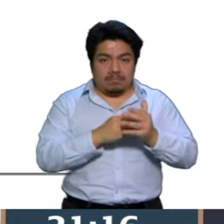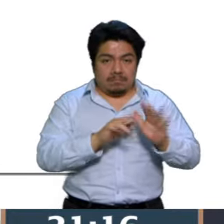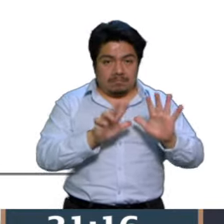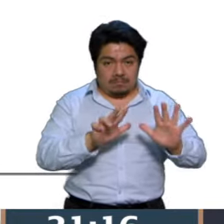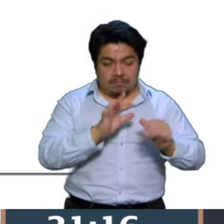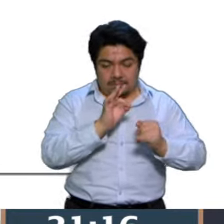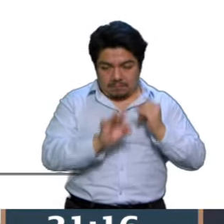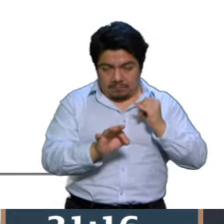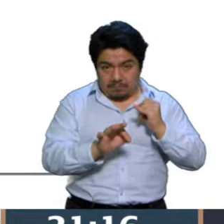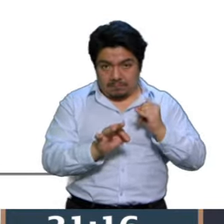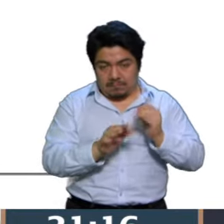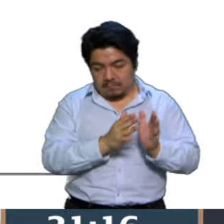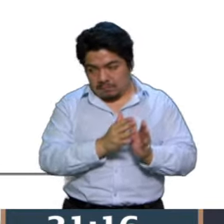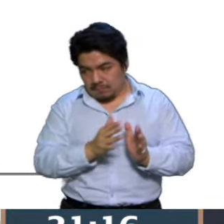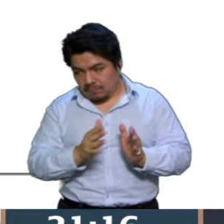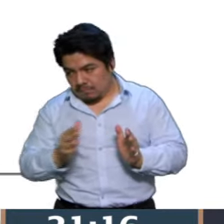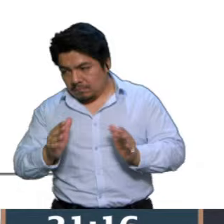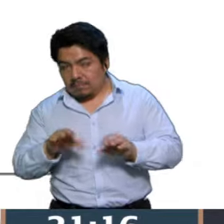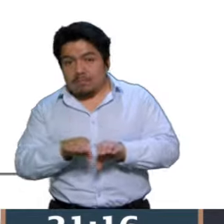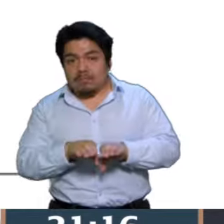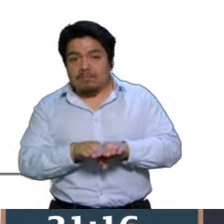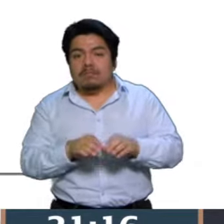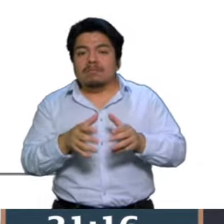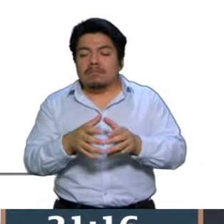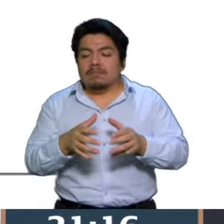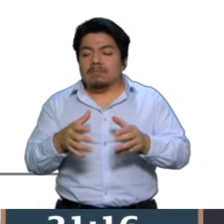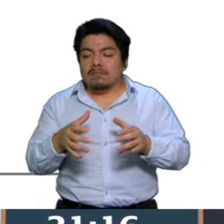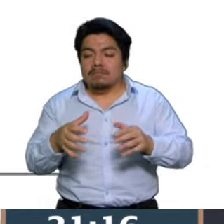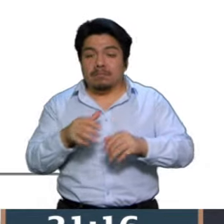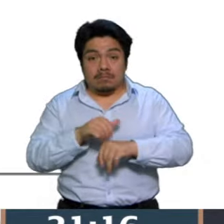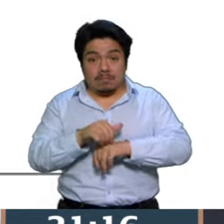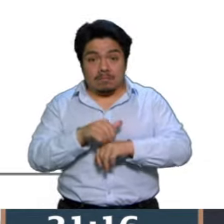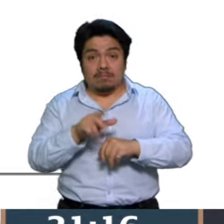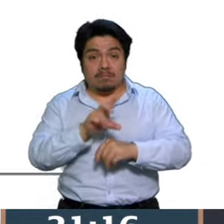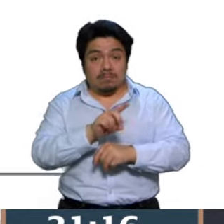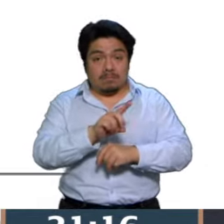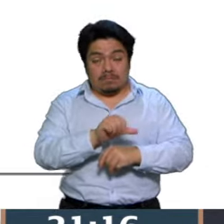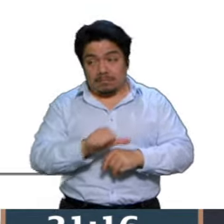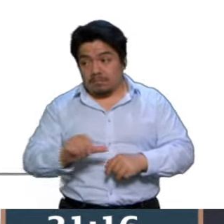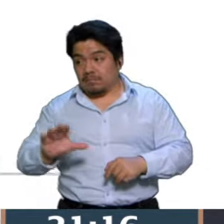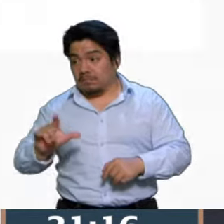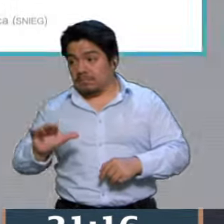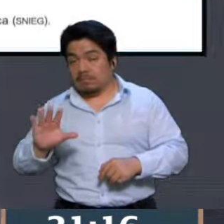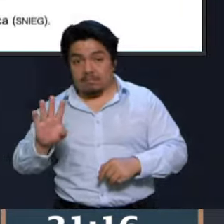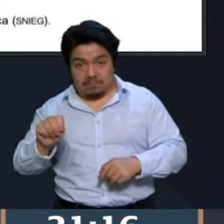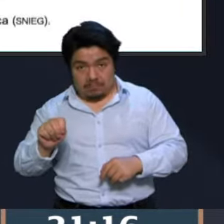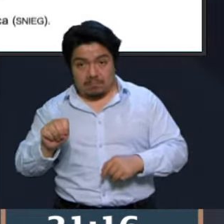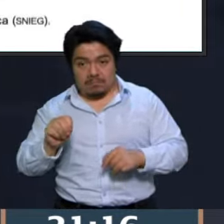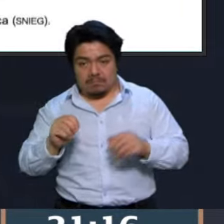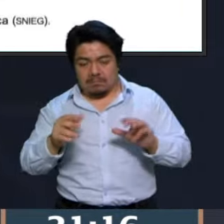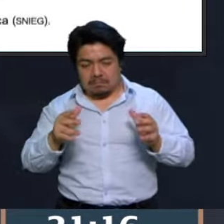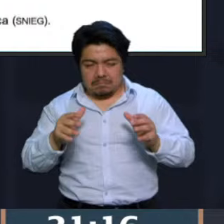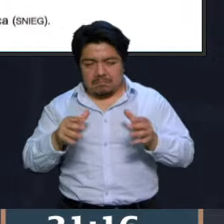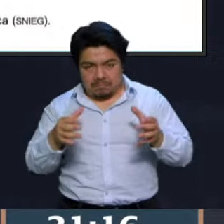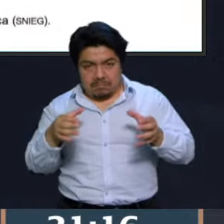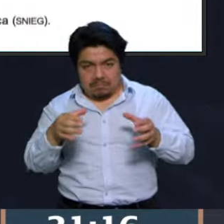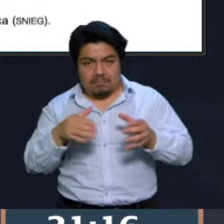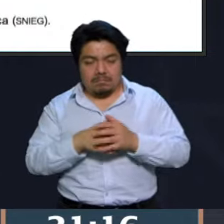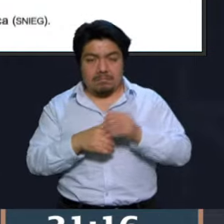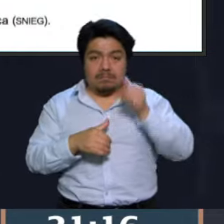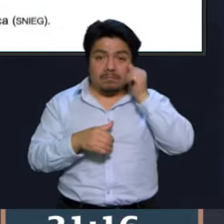última medición, es cómo aumentó no solamente el número de los de 30 a 59, que ahí se ubica, ¿no? Y